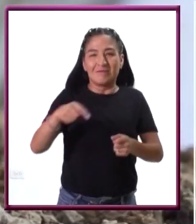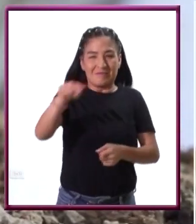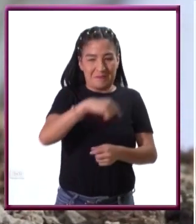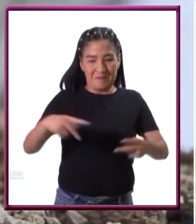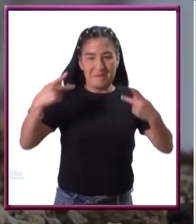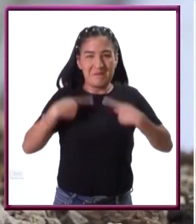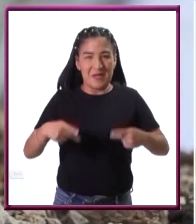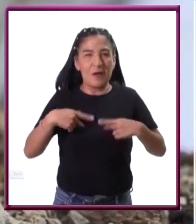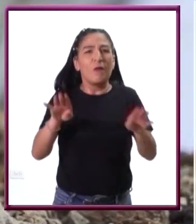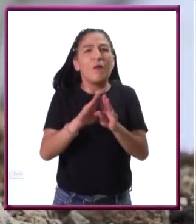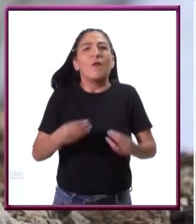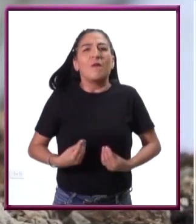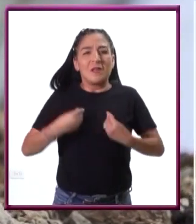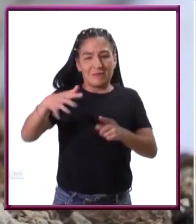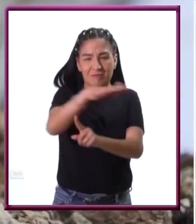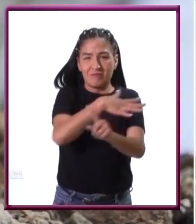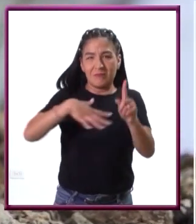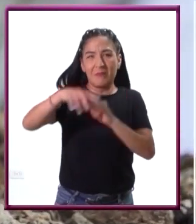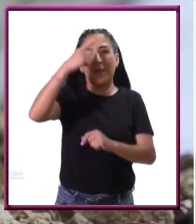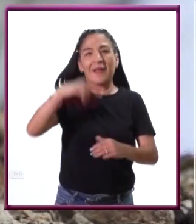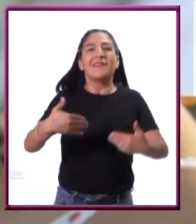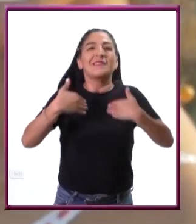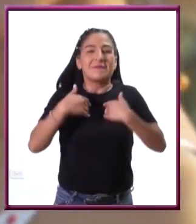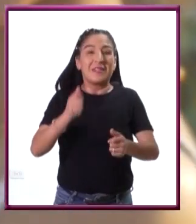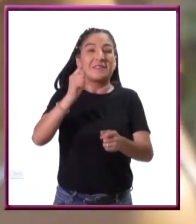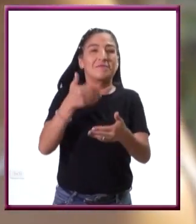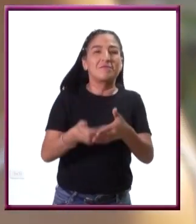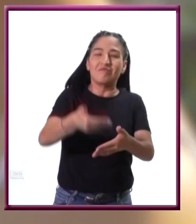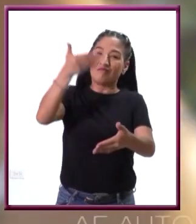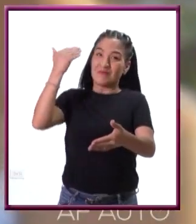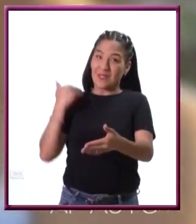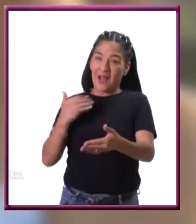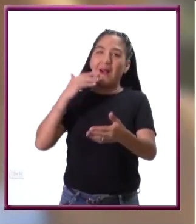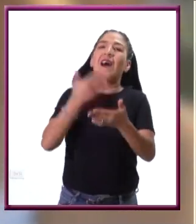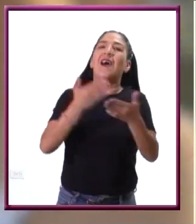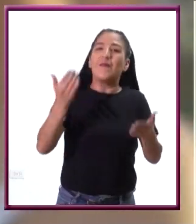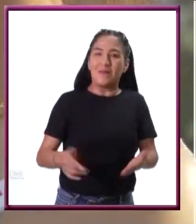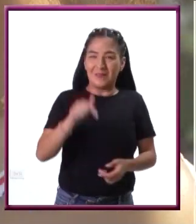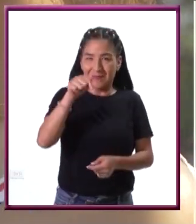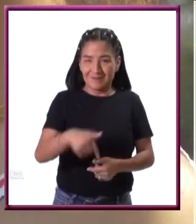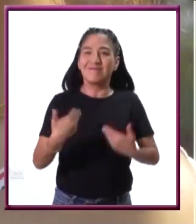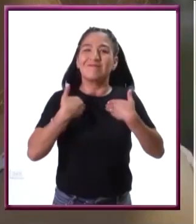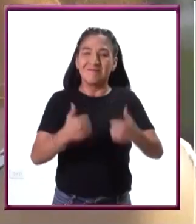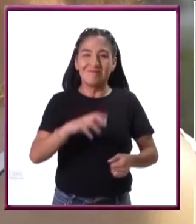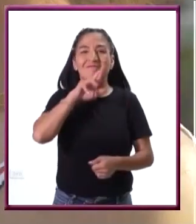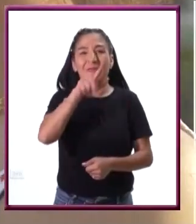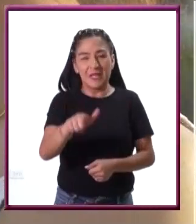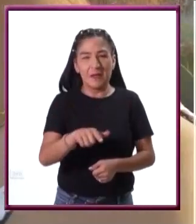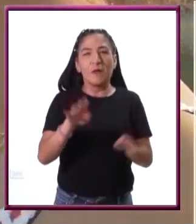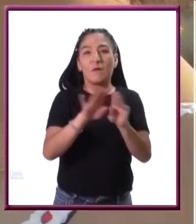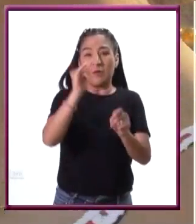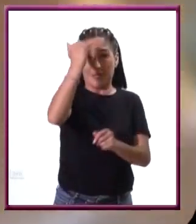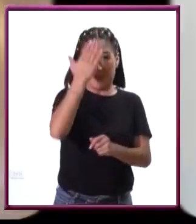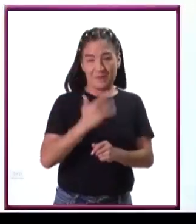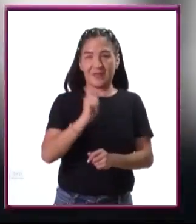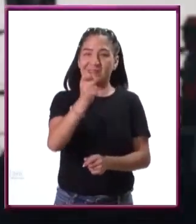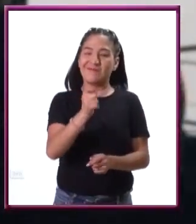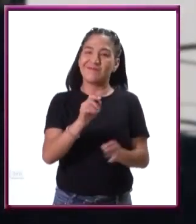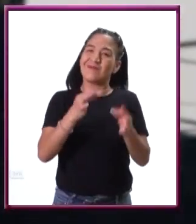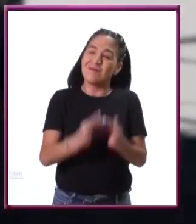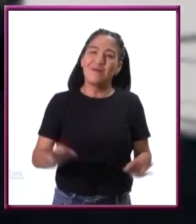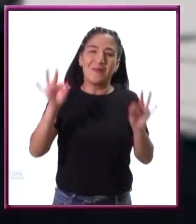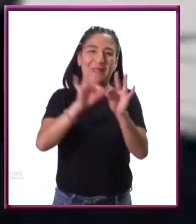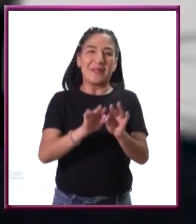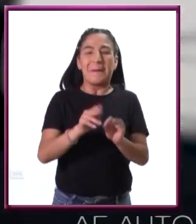que podamos comprender mejor nuestro pasado y nuestro presente? Una imagen vale más que 1000 palabras.